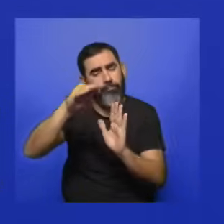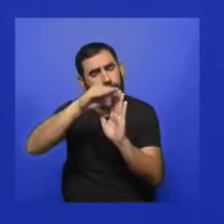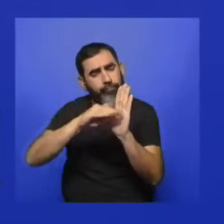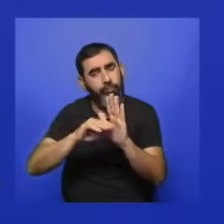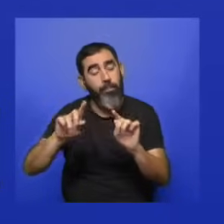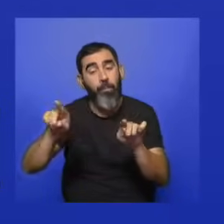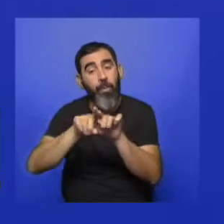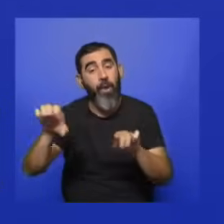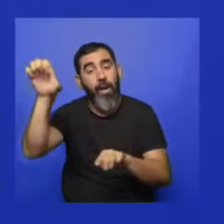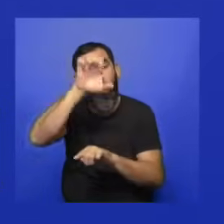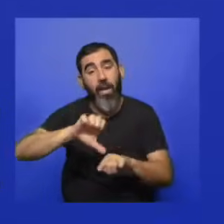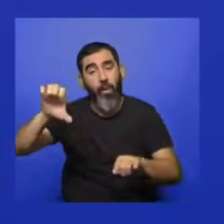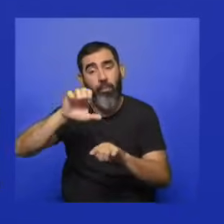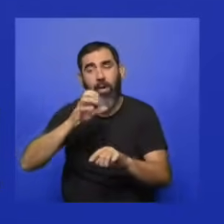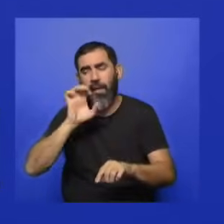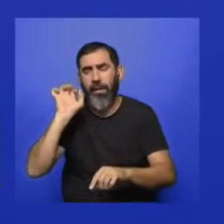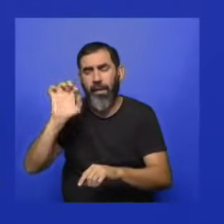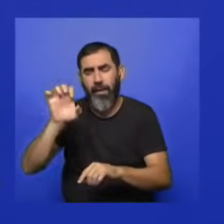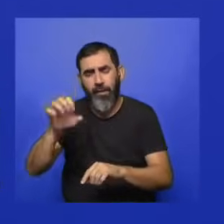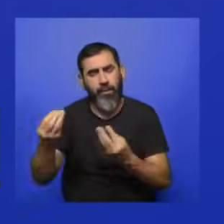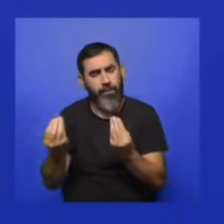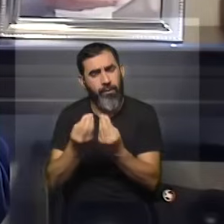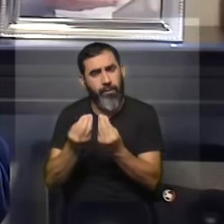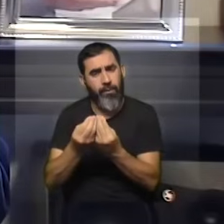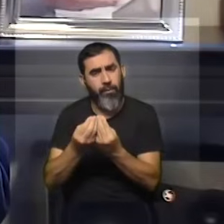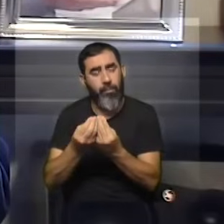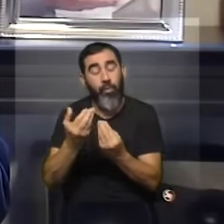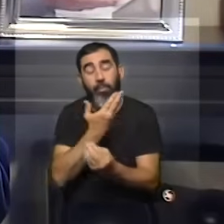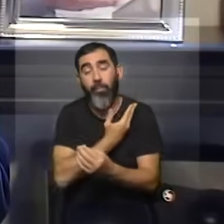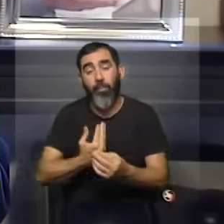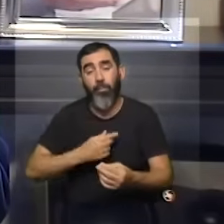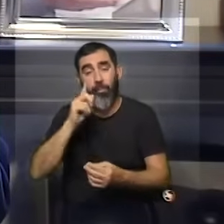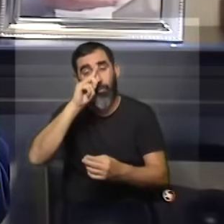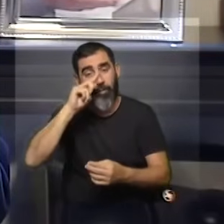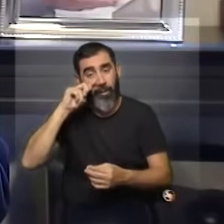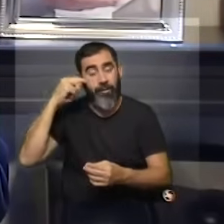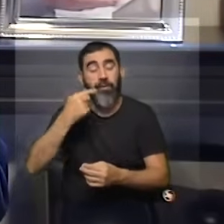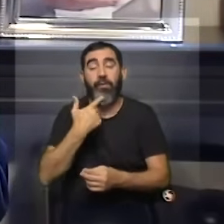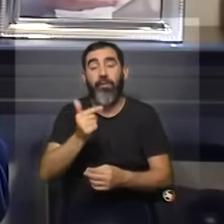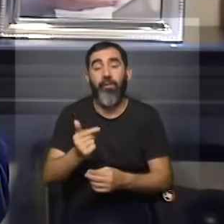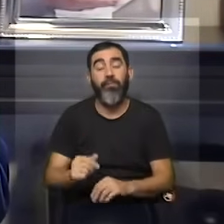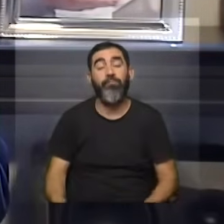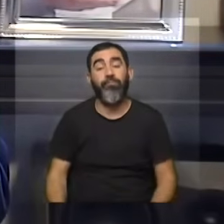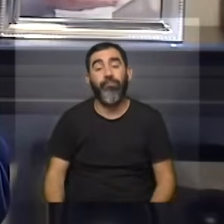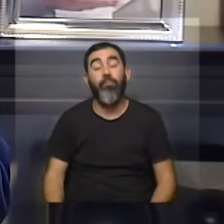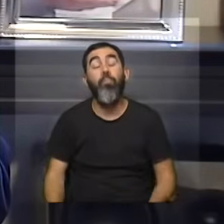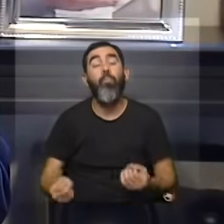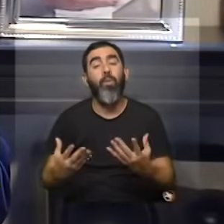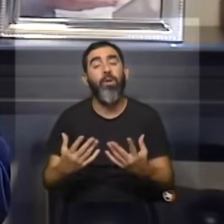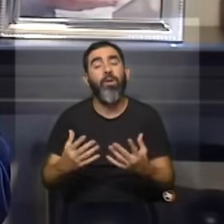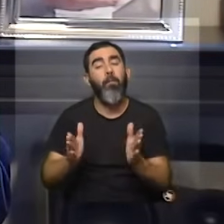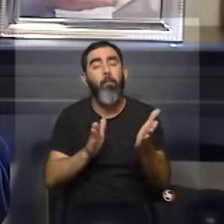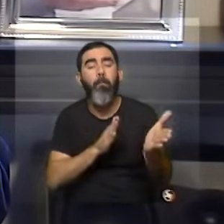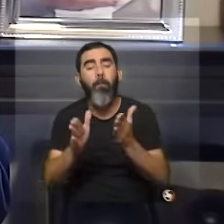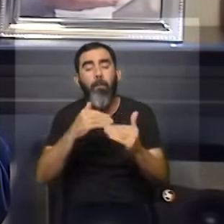la de Europa, posición que fue criticada duramente por el saliente presidente argentino Alberto Fernández por dar una visión parcial